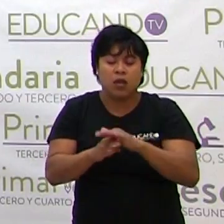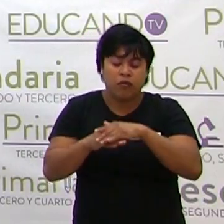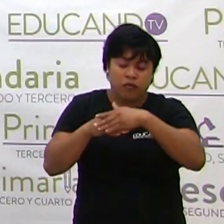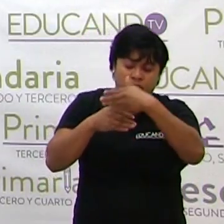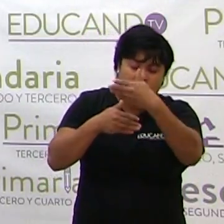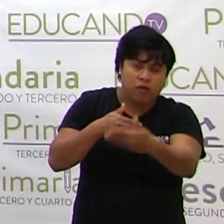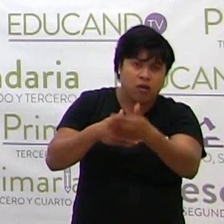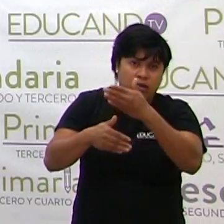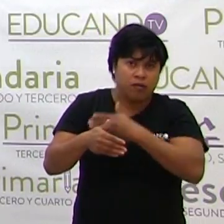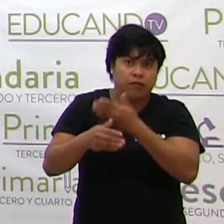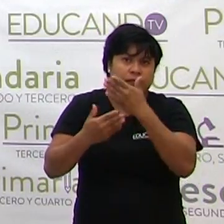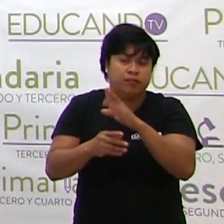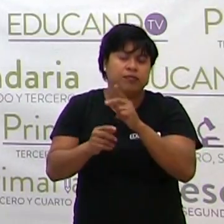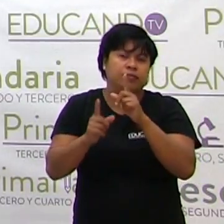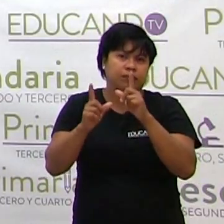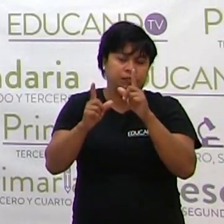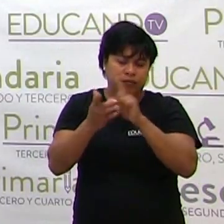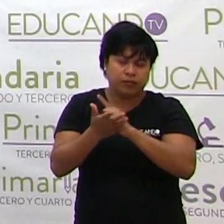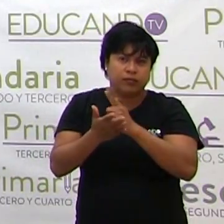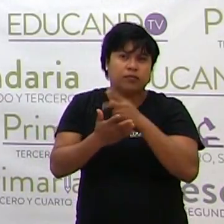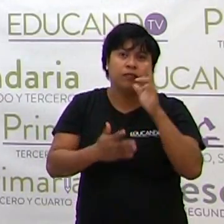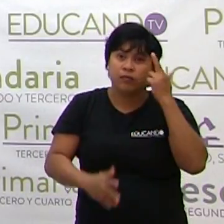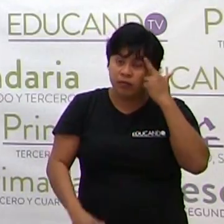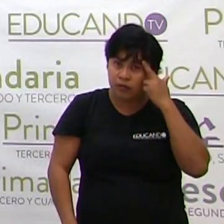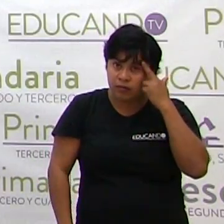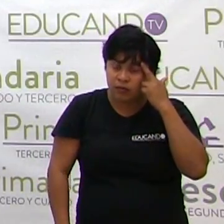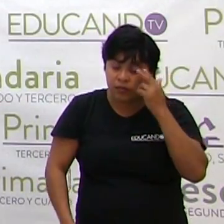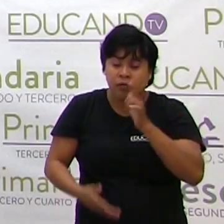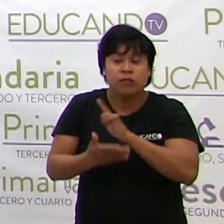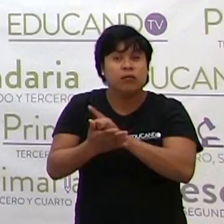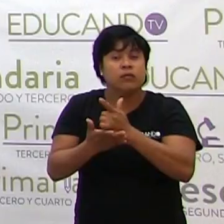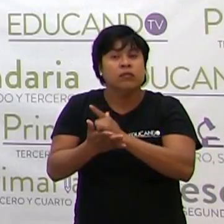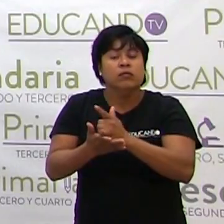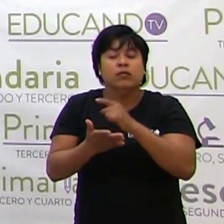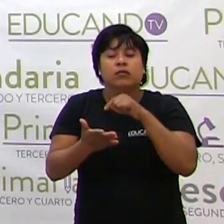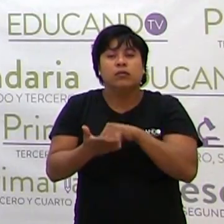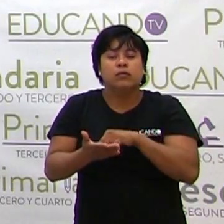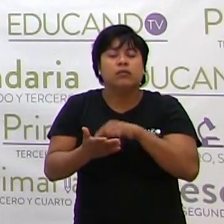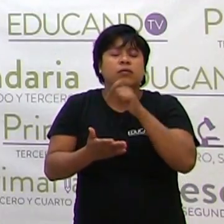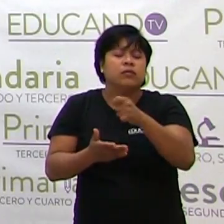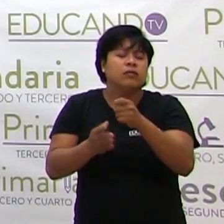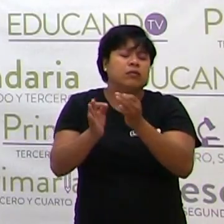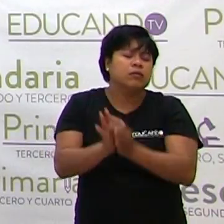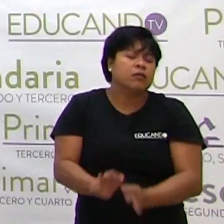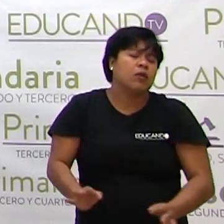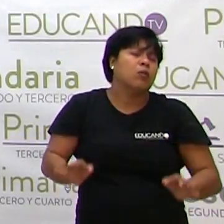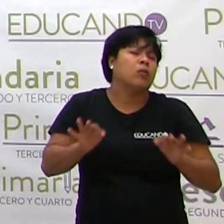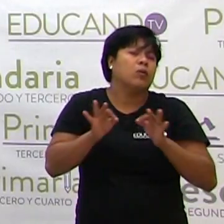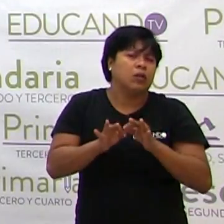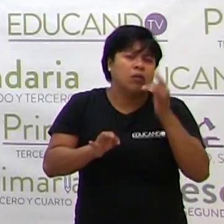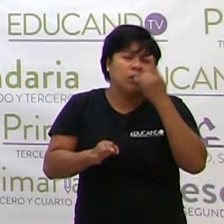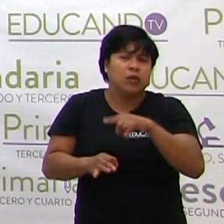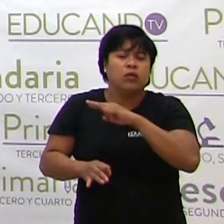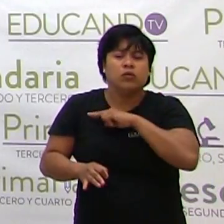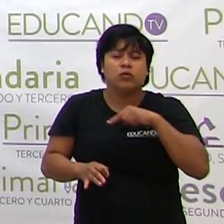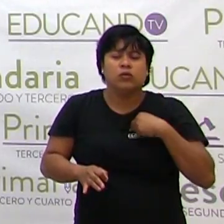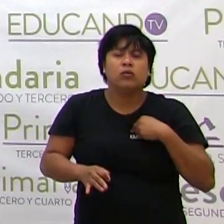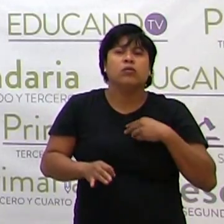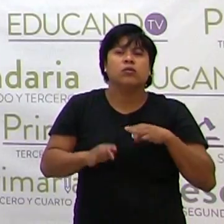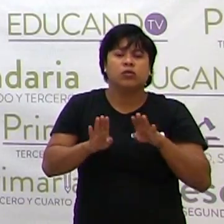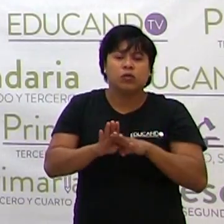exteriores de nuestros libros. Te recuerdo, los libros son parte fundamental para